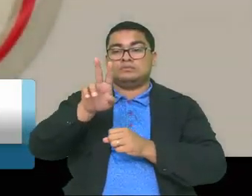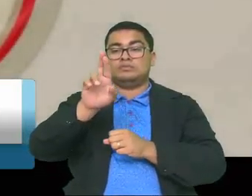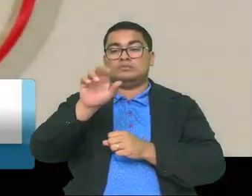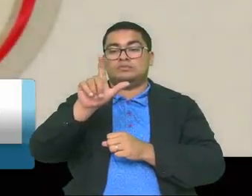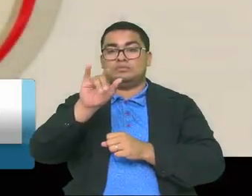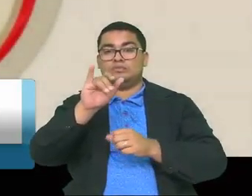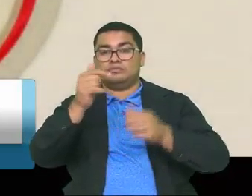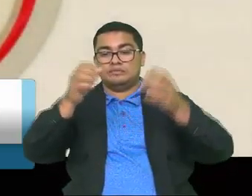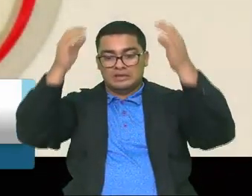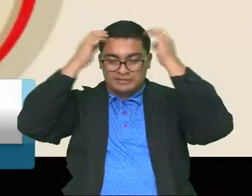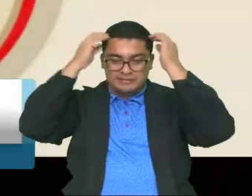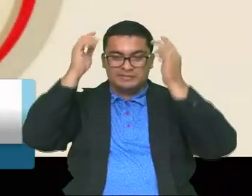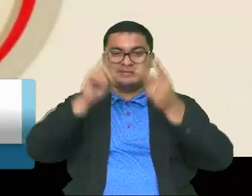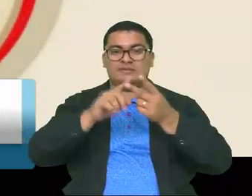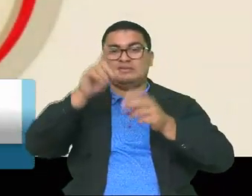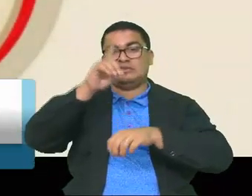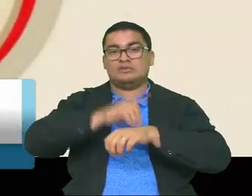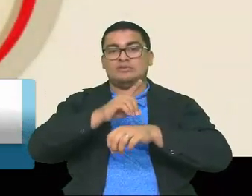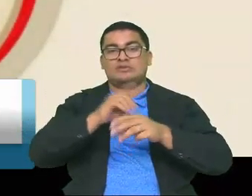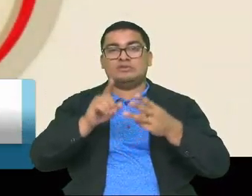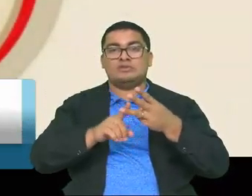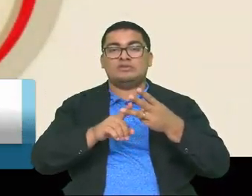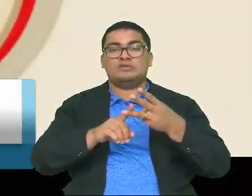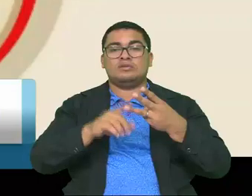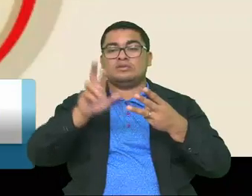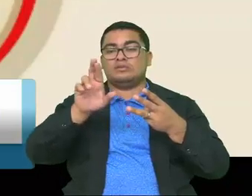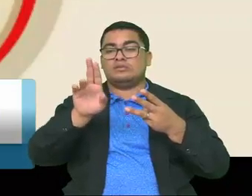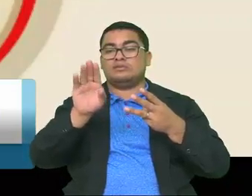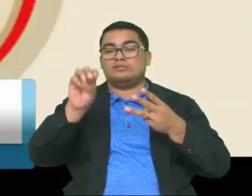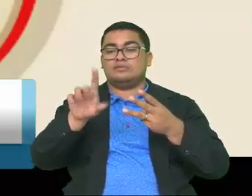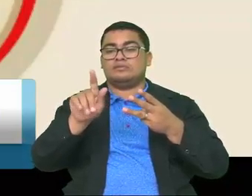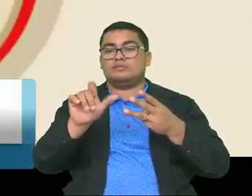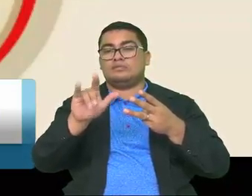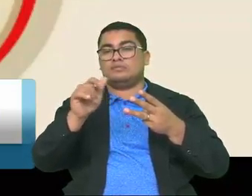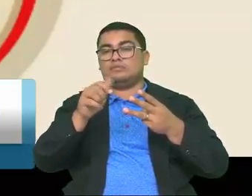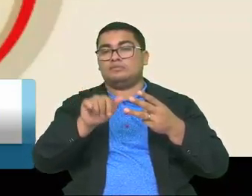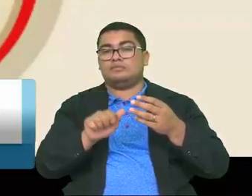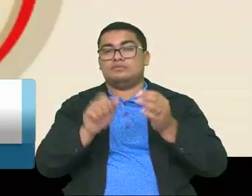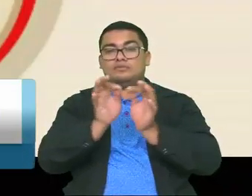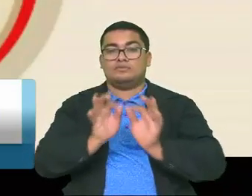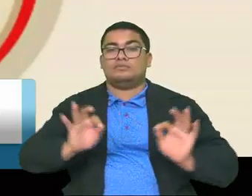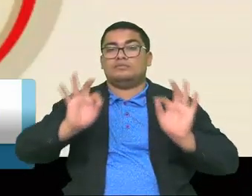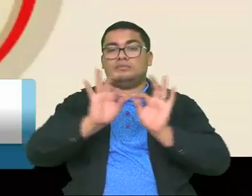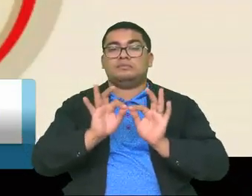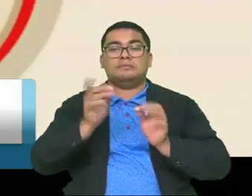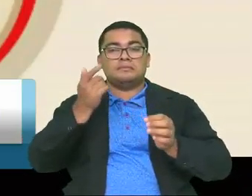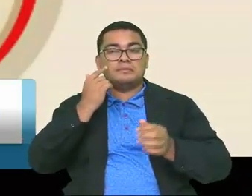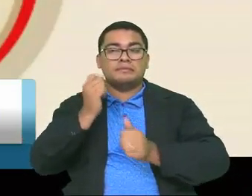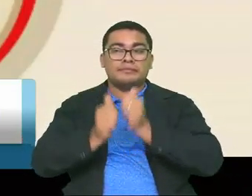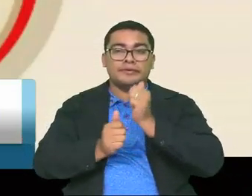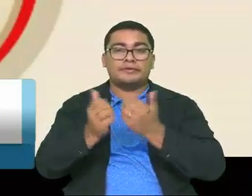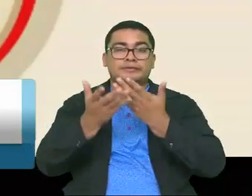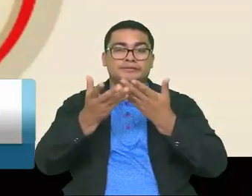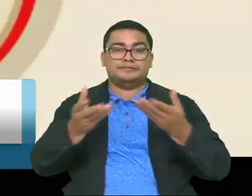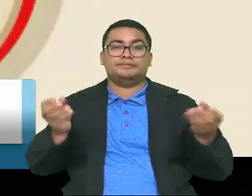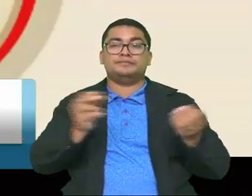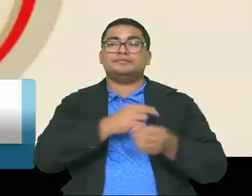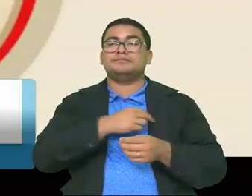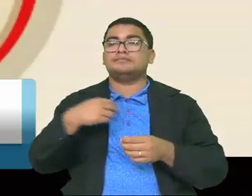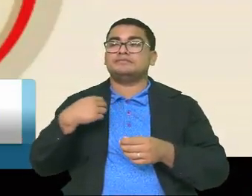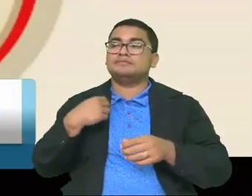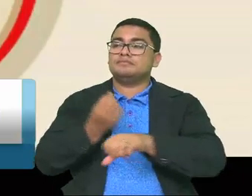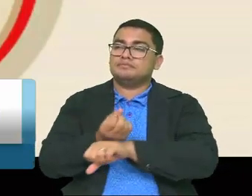una esclerosis múltiple, pues por ende hay que tratar la esclerosis múltiple, y esto se hace ya de manera multidisciplinaria en